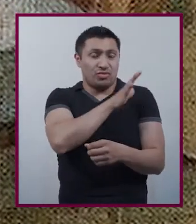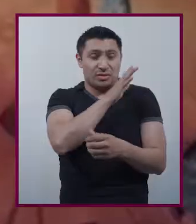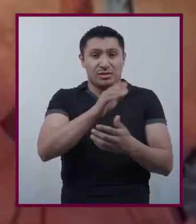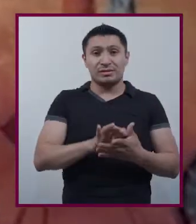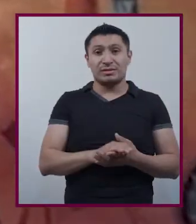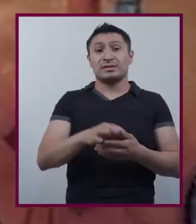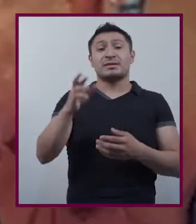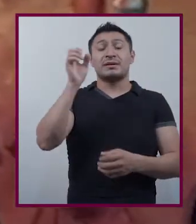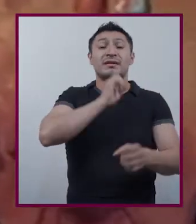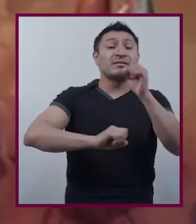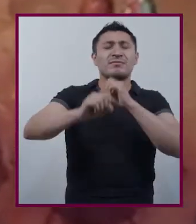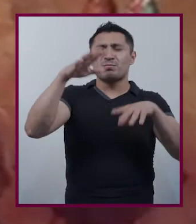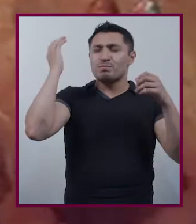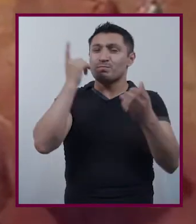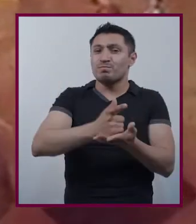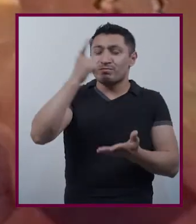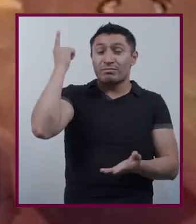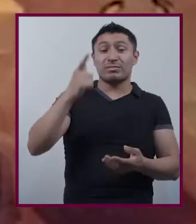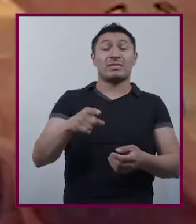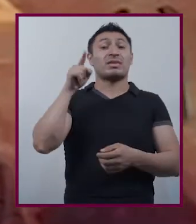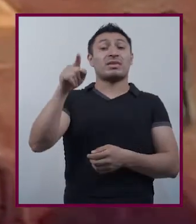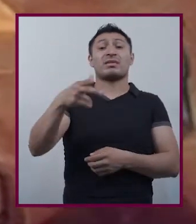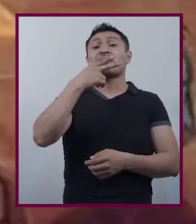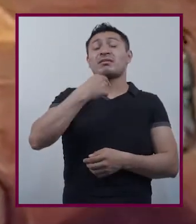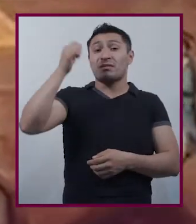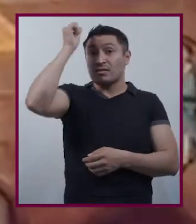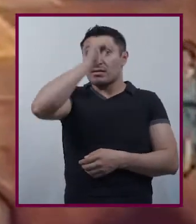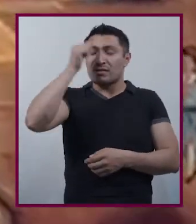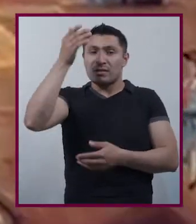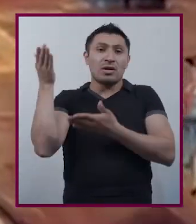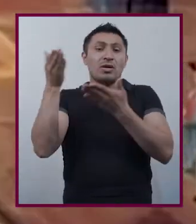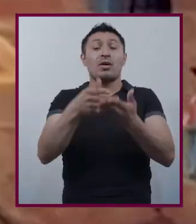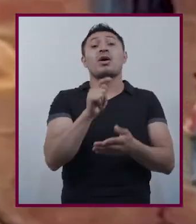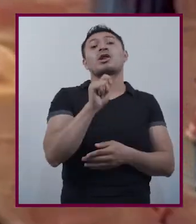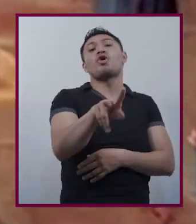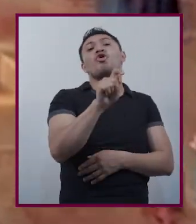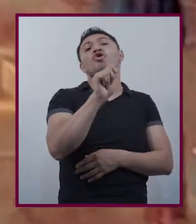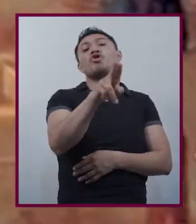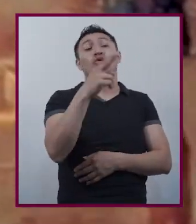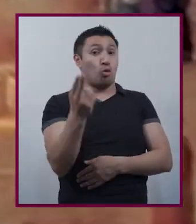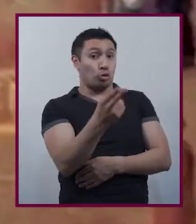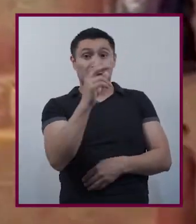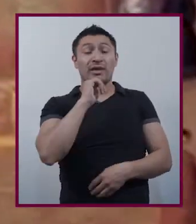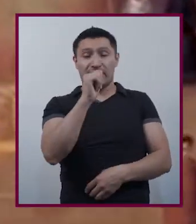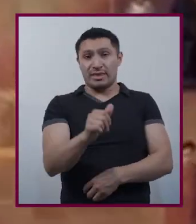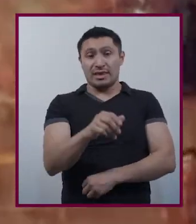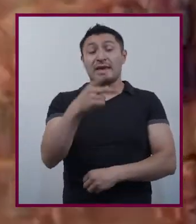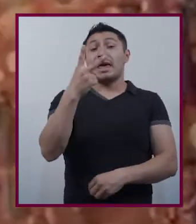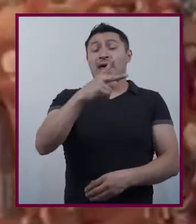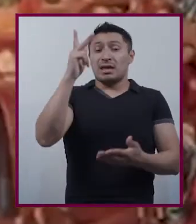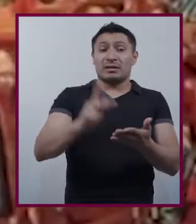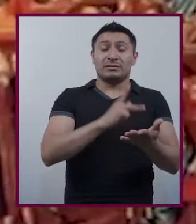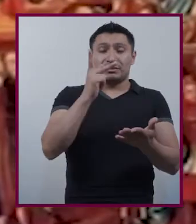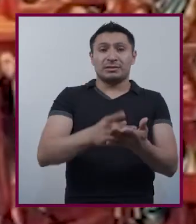Rodríguez. El rumor más fuerte fue que el sacerdote llegó a tutear a la anfitriona y que en 2 ocasiones desayunaron